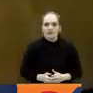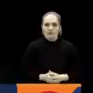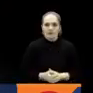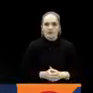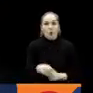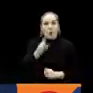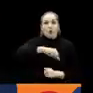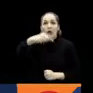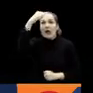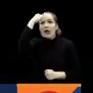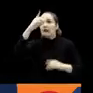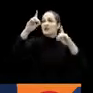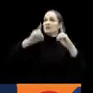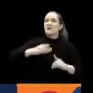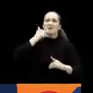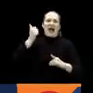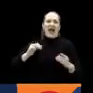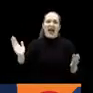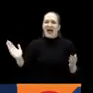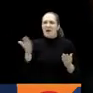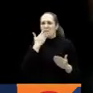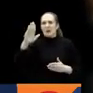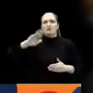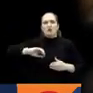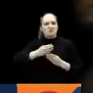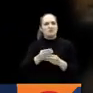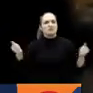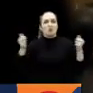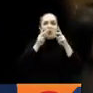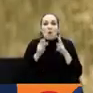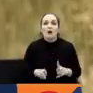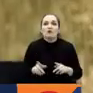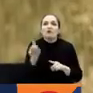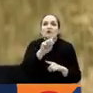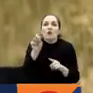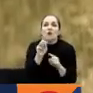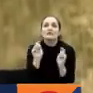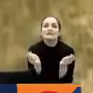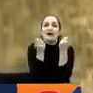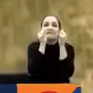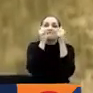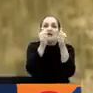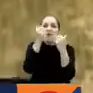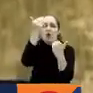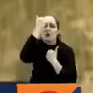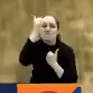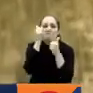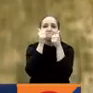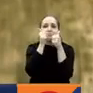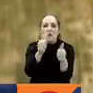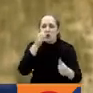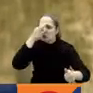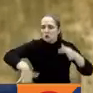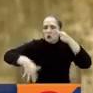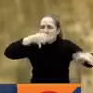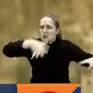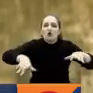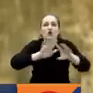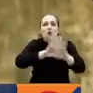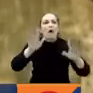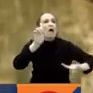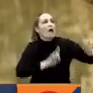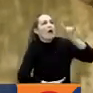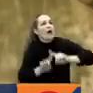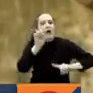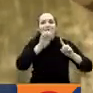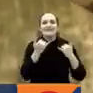la extinción. Salven a su especie antes de que sea demasiado tarde. Es hora de que ustedes, humanos, dejen de poner excusas y comiencen a